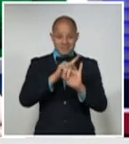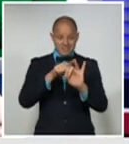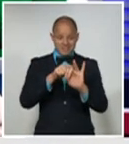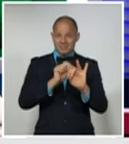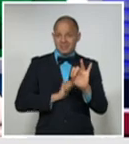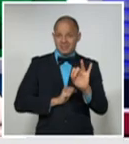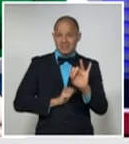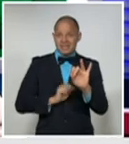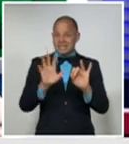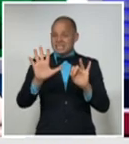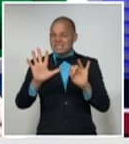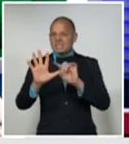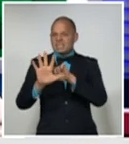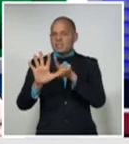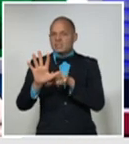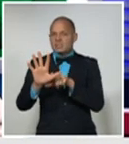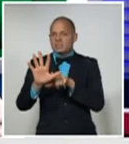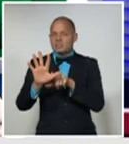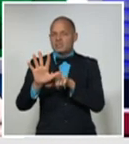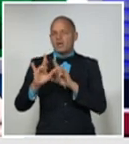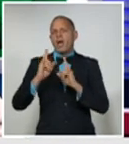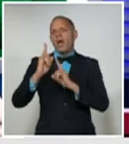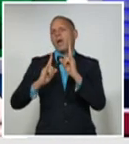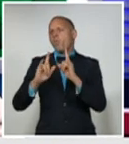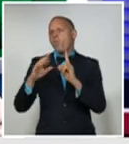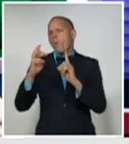son menores de 6 meses.